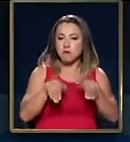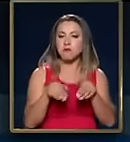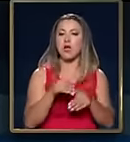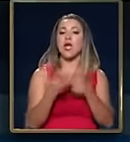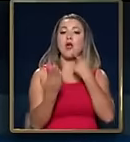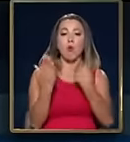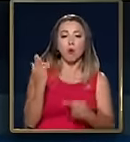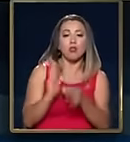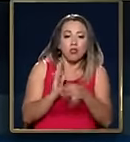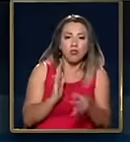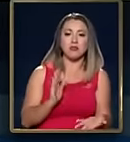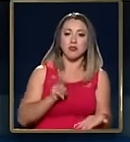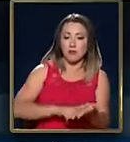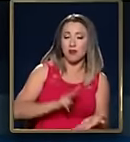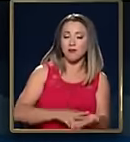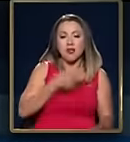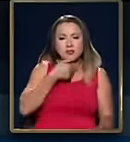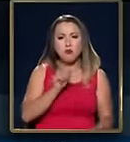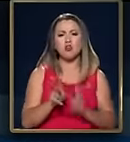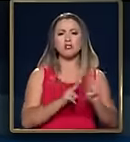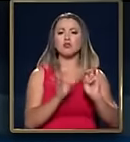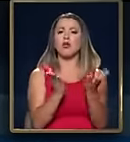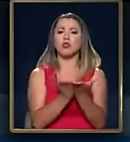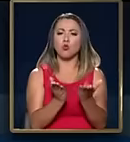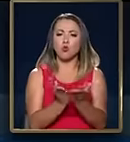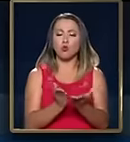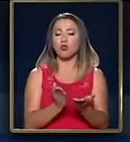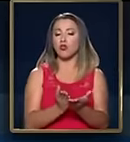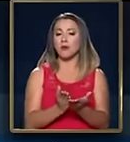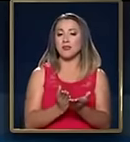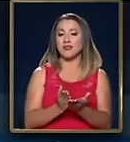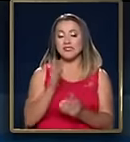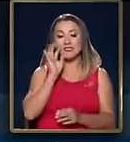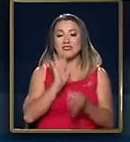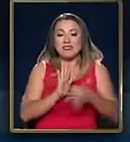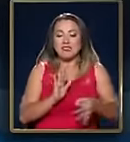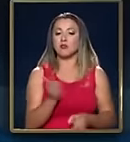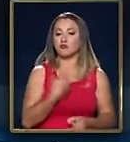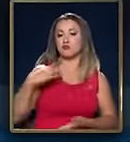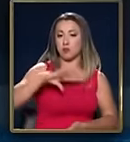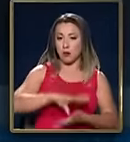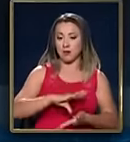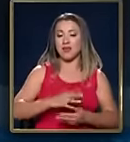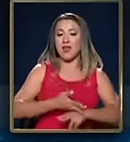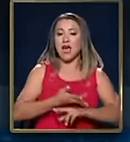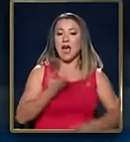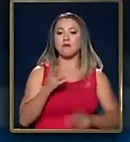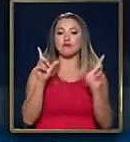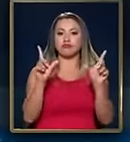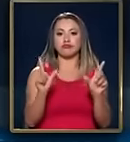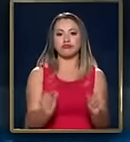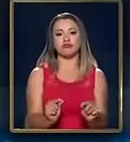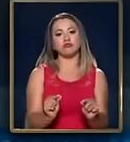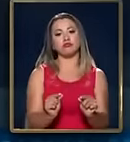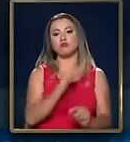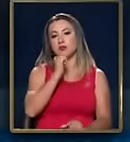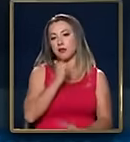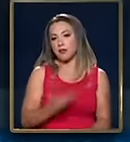weón. Es verdad. Hace poco se hizo un estudio en la cual se señalaba que en nuestro país había disminuido la